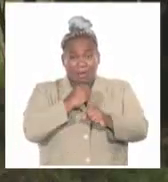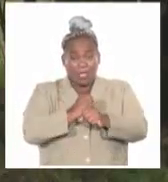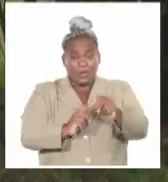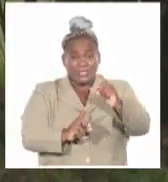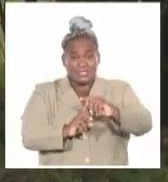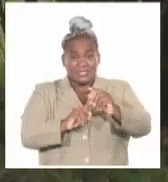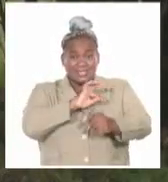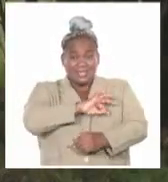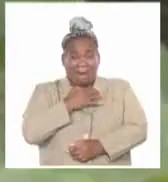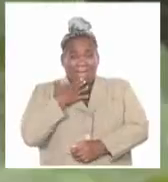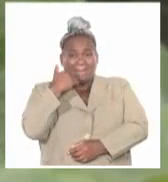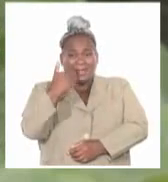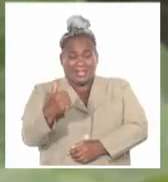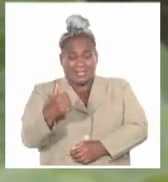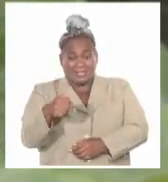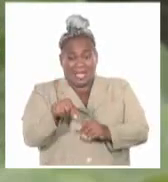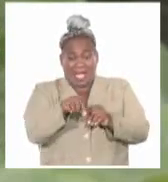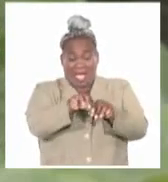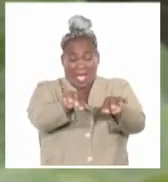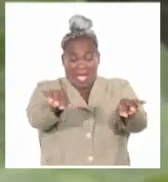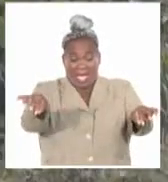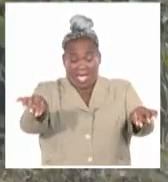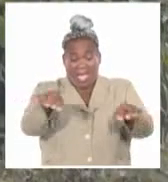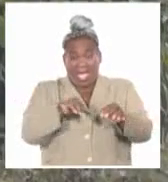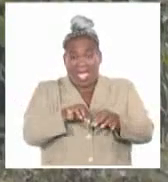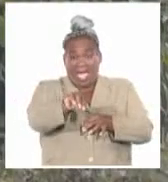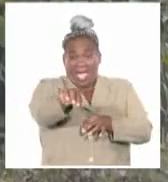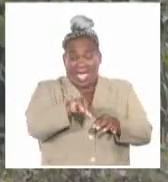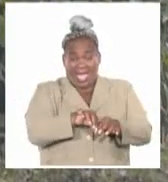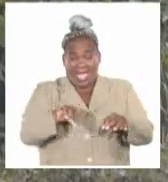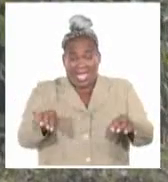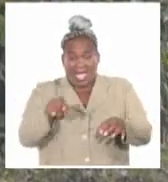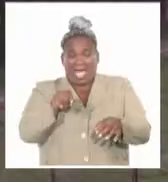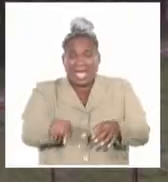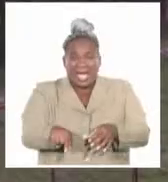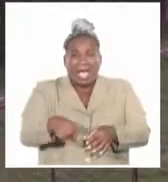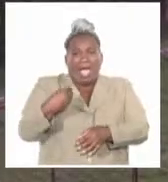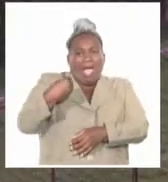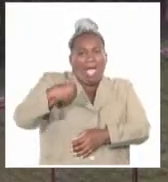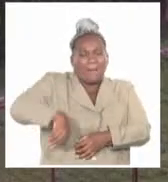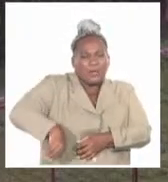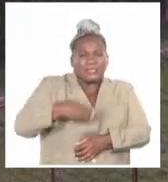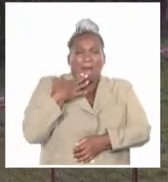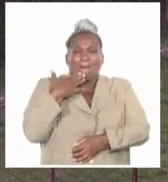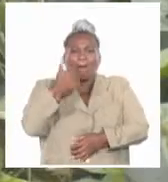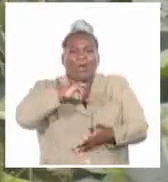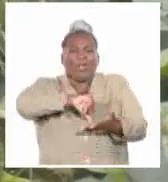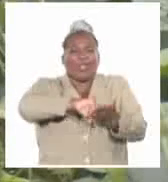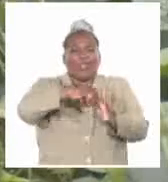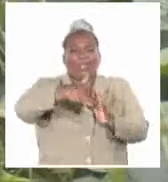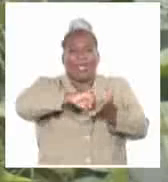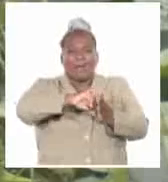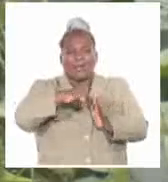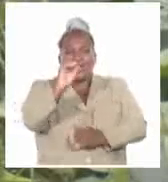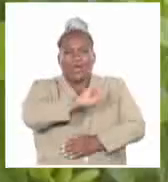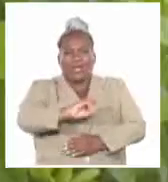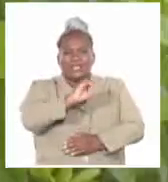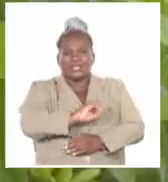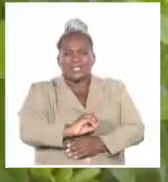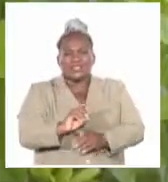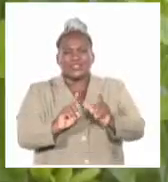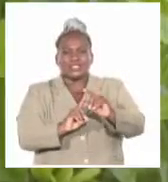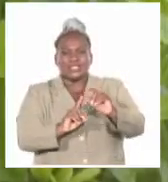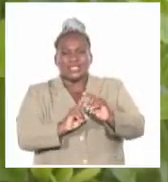En 7 hectáreas de tierra en secano intercalan cultivos, aprovechan las bondades de un proyecto con una organización sindical de Bélgica